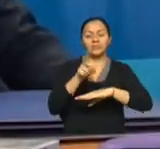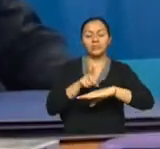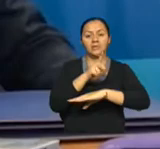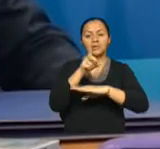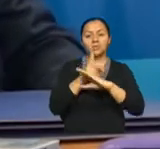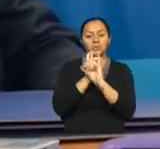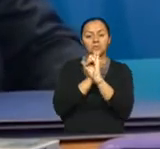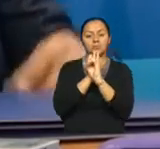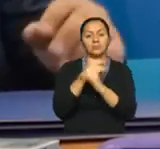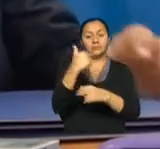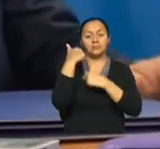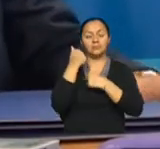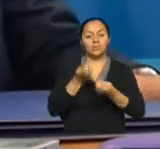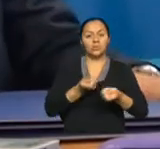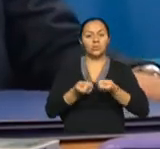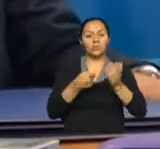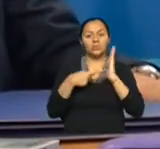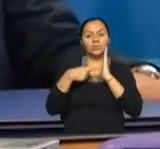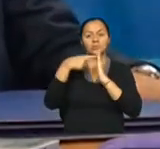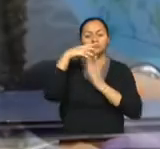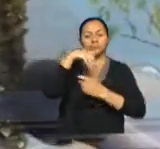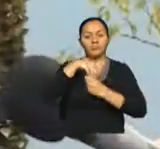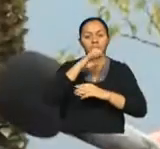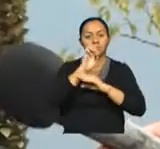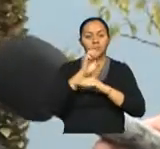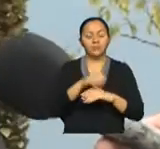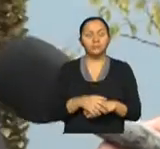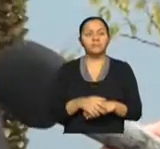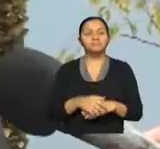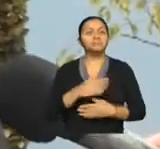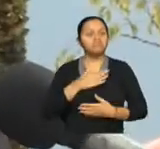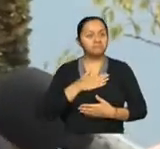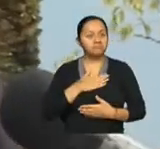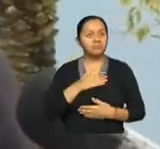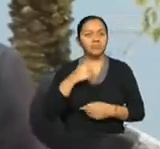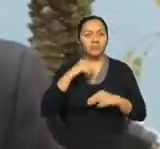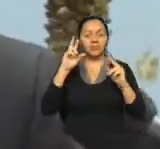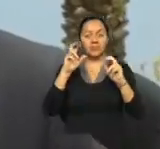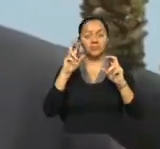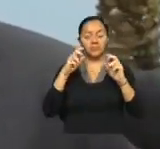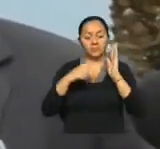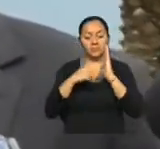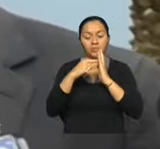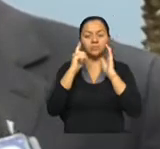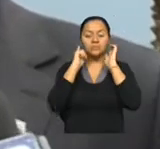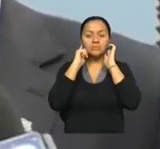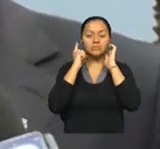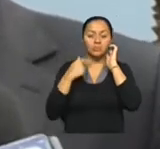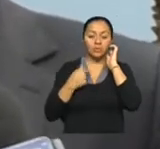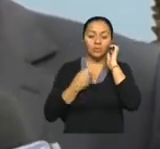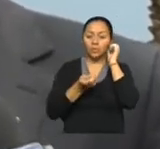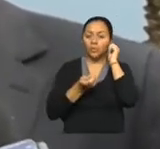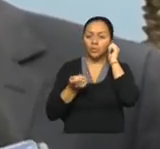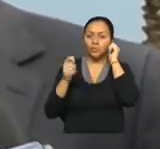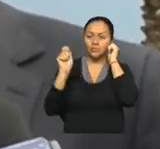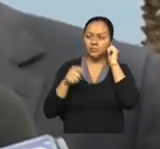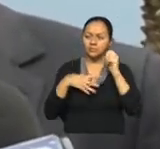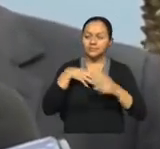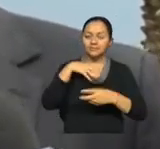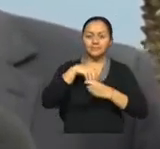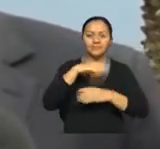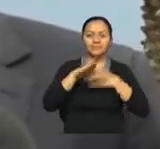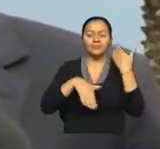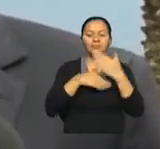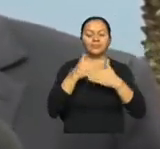entidad encargada del control tributario en el país. Bueno, nosotros en el ámbito tributario hemos venido controlando a la empresa Odebrecht por años. En